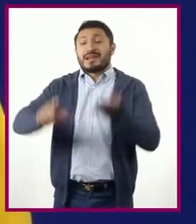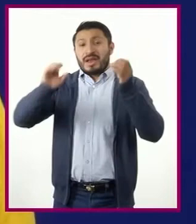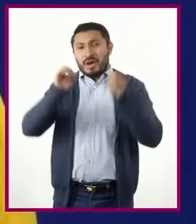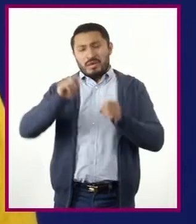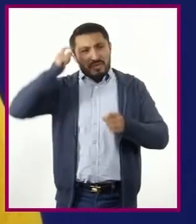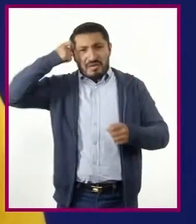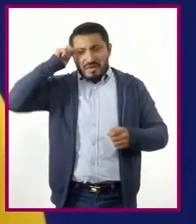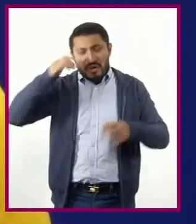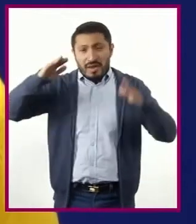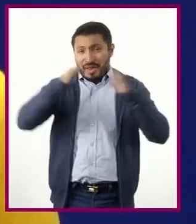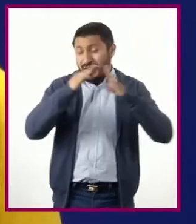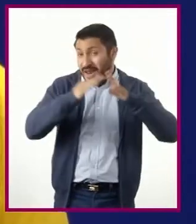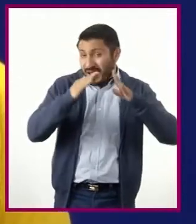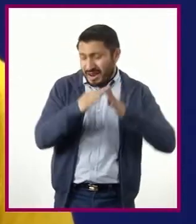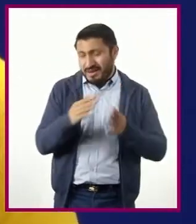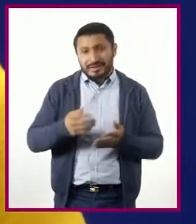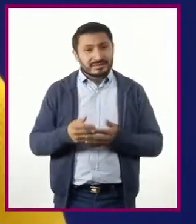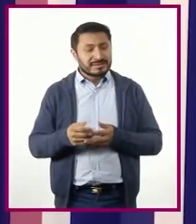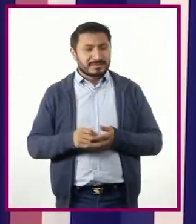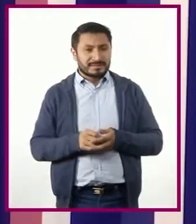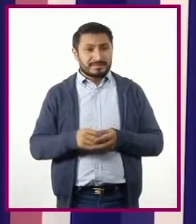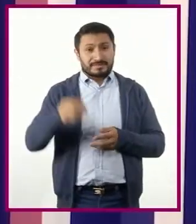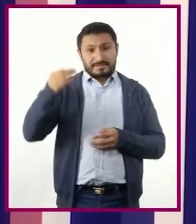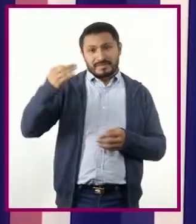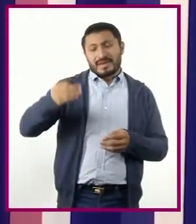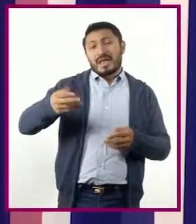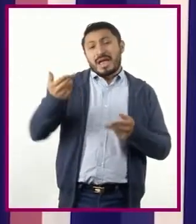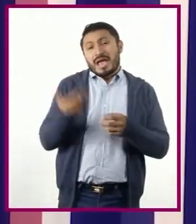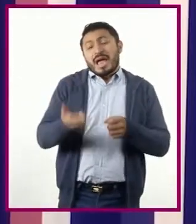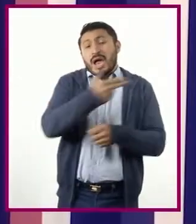hogares y posadas, los hoteles de aquellos tiempos.